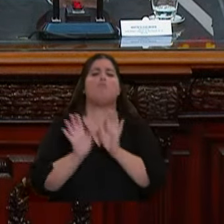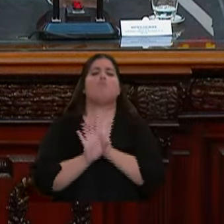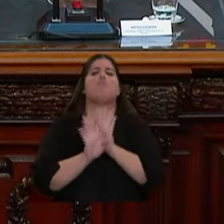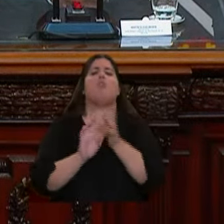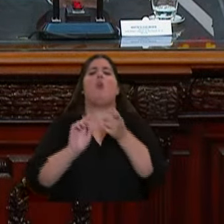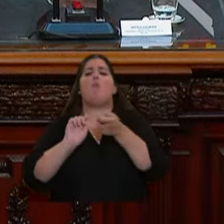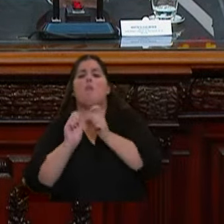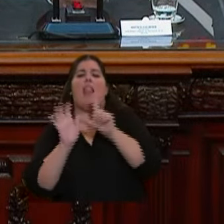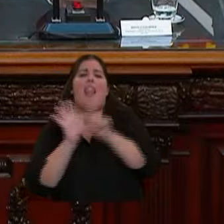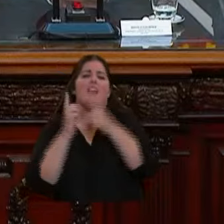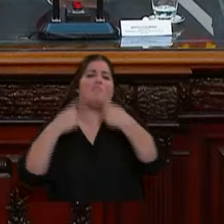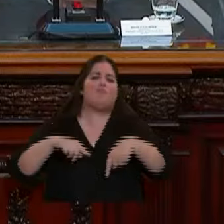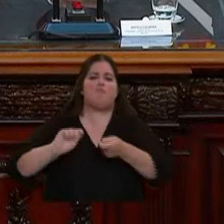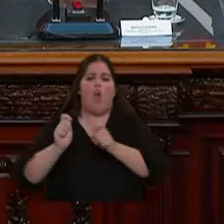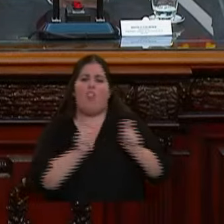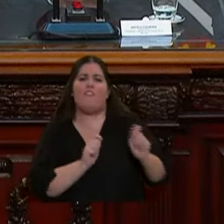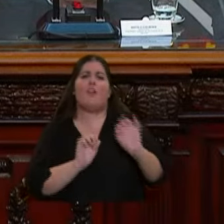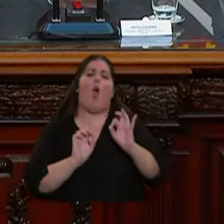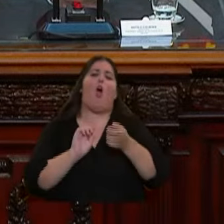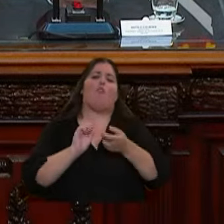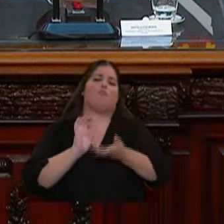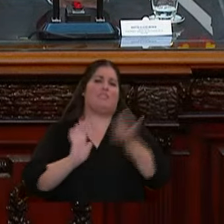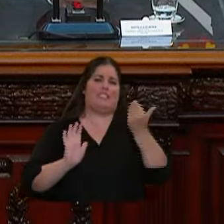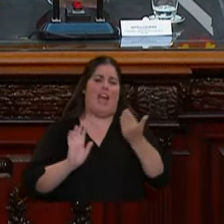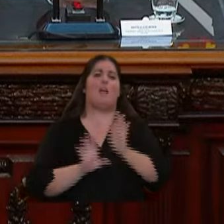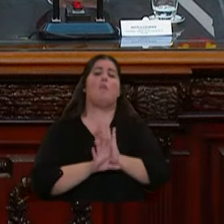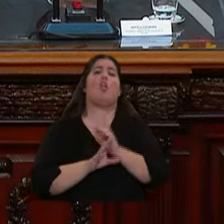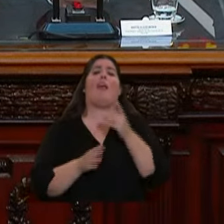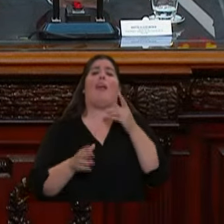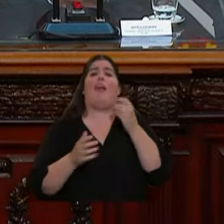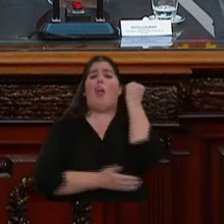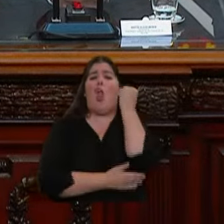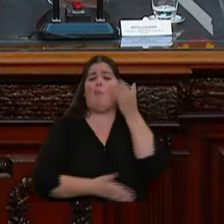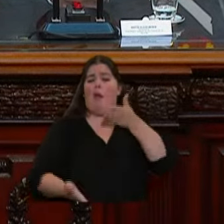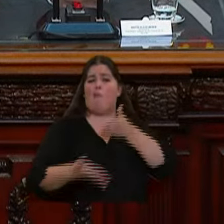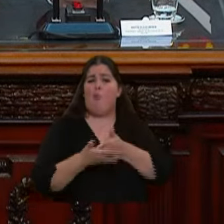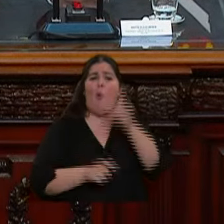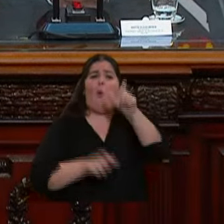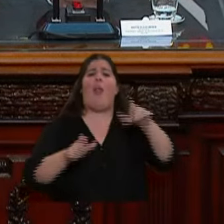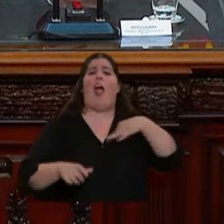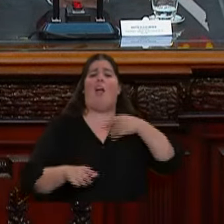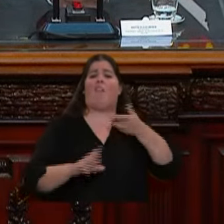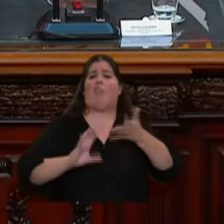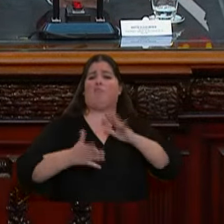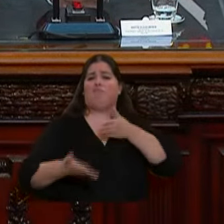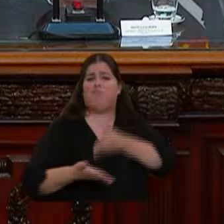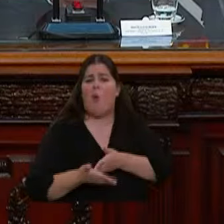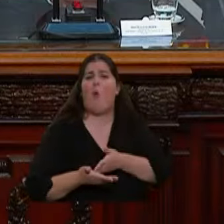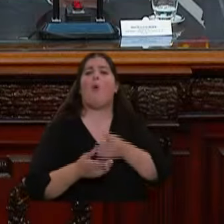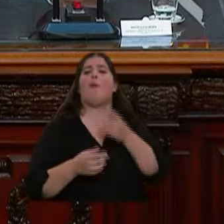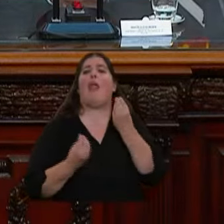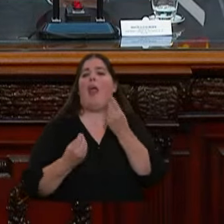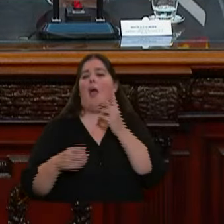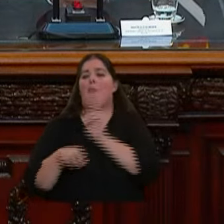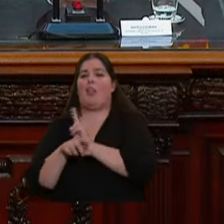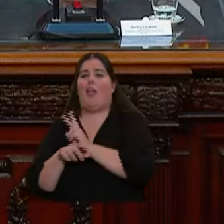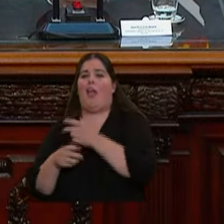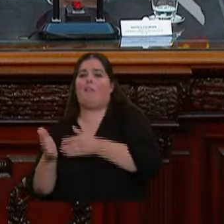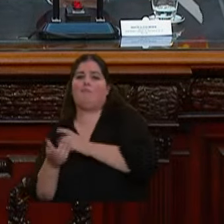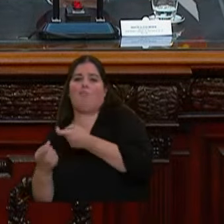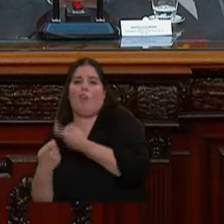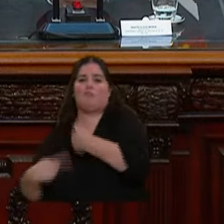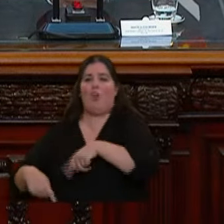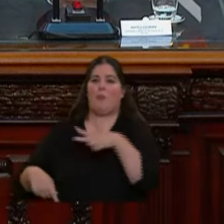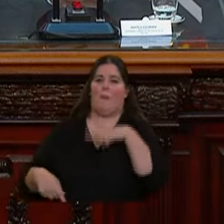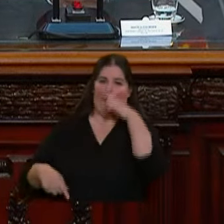o modifican regulaciones que entorpecían la economía, le complicaban la vida a la gente para proteger algún privilegio o agravaban los problemas